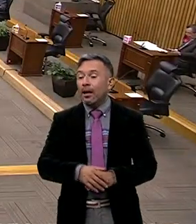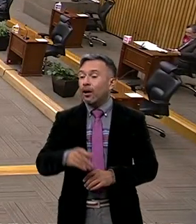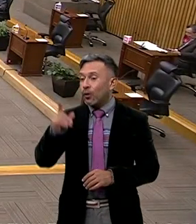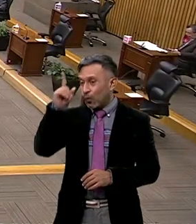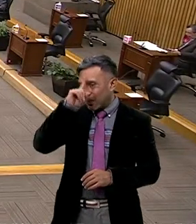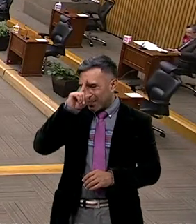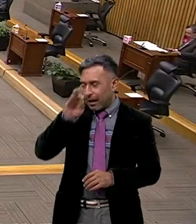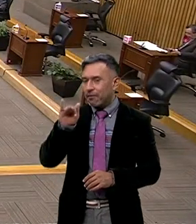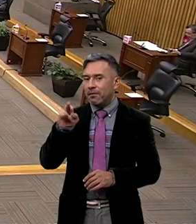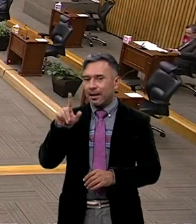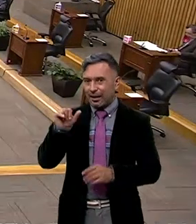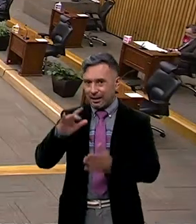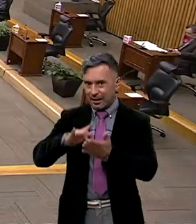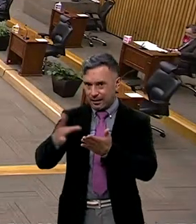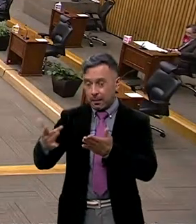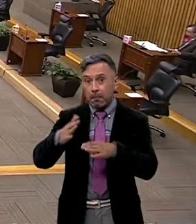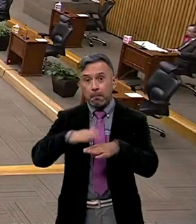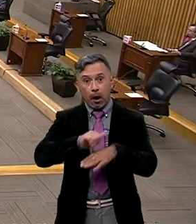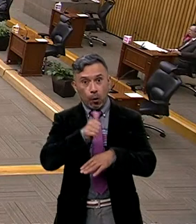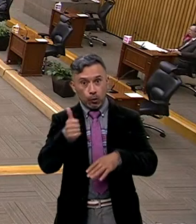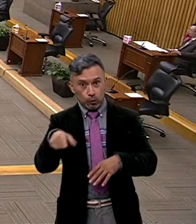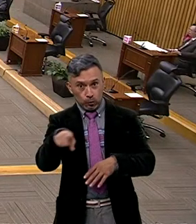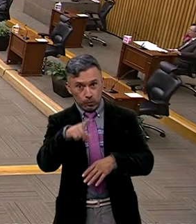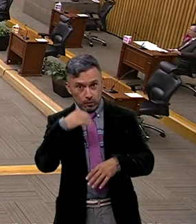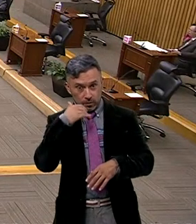alguien más desea intervenir